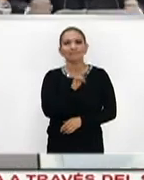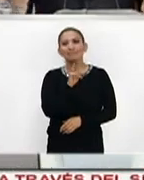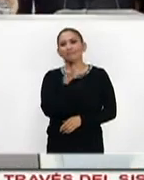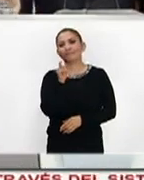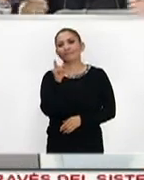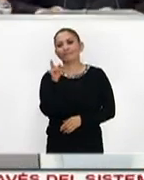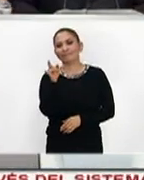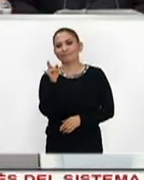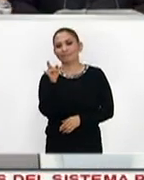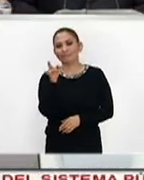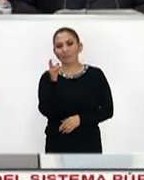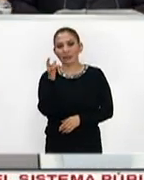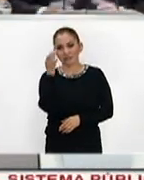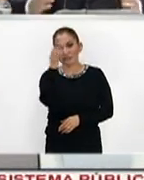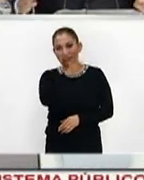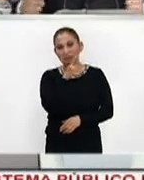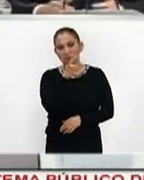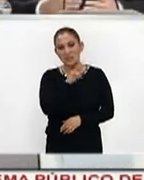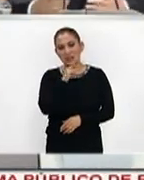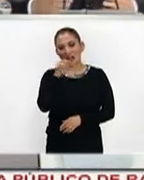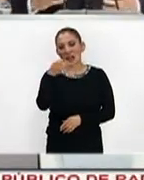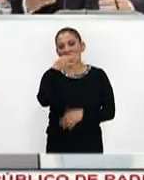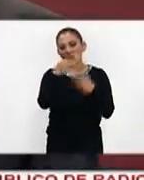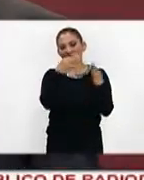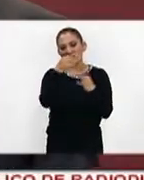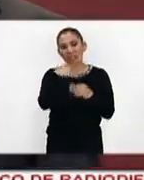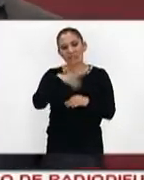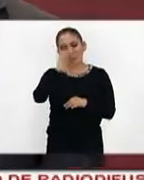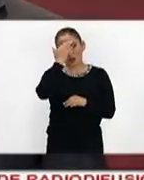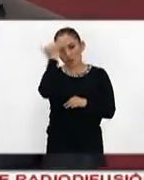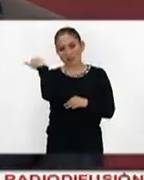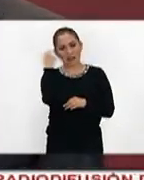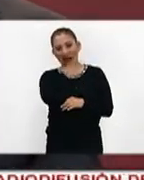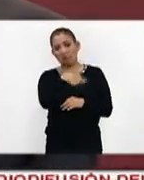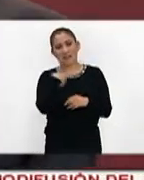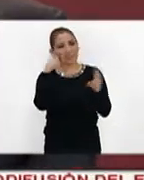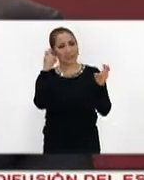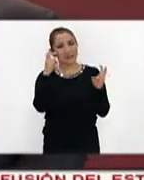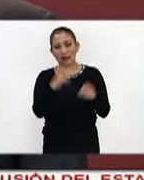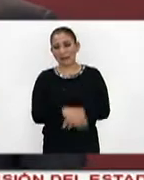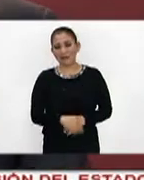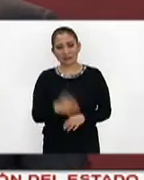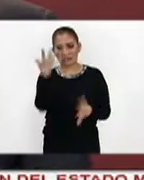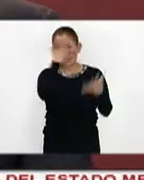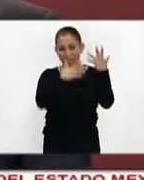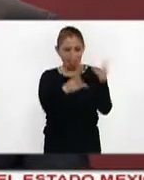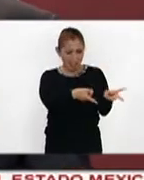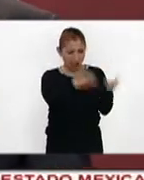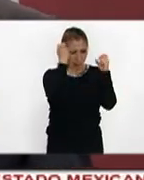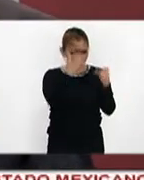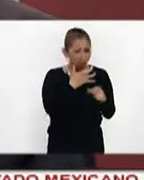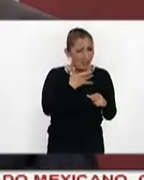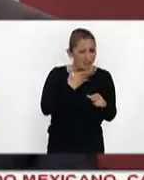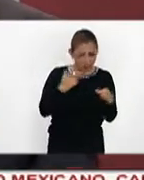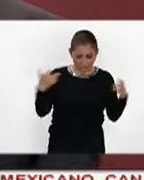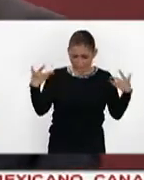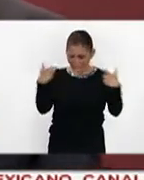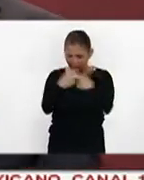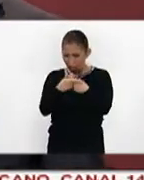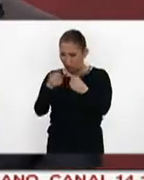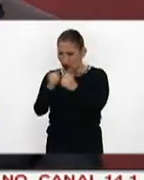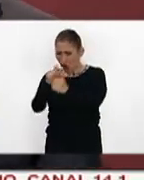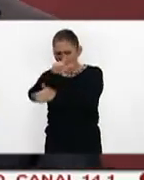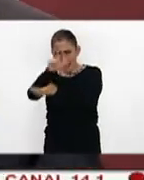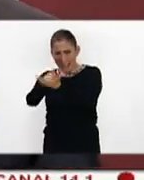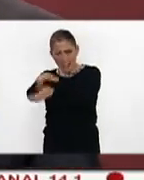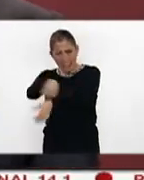Esta afirmación muestra cuando menos una falta de conocimiento adecuado del tema. Confundir el robo de combustible con una